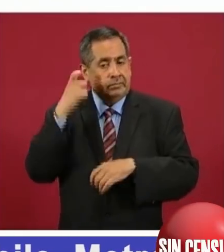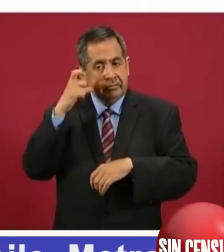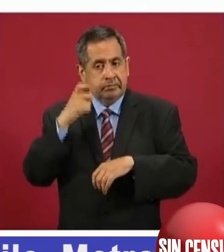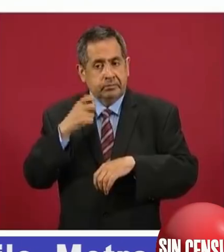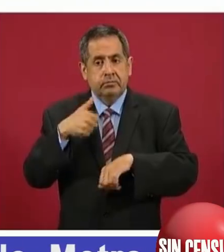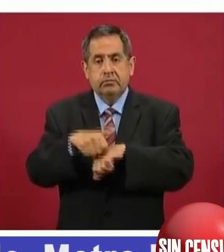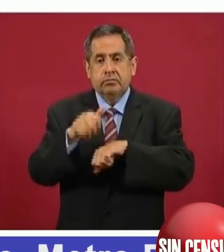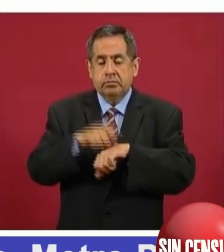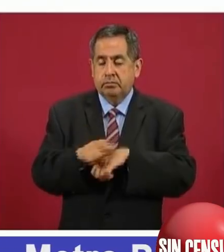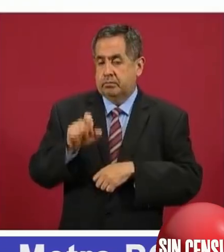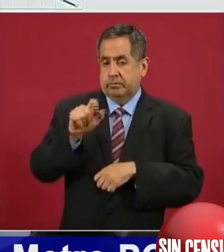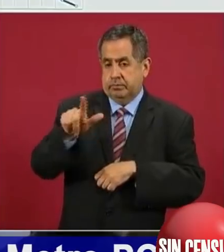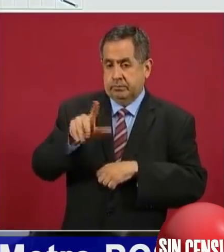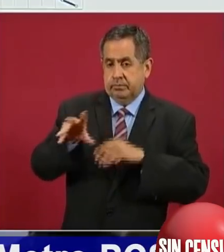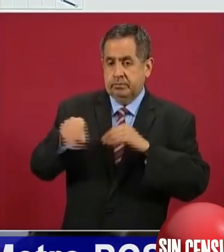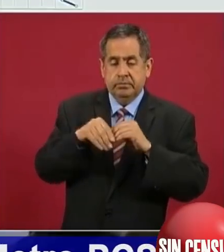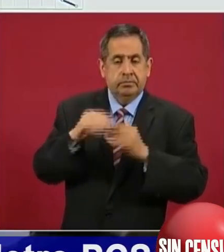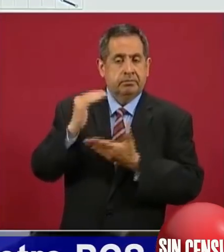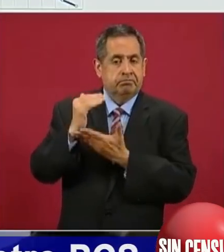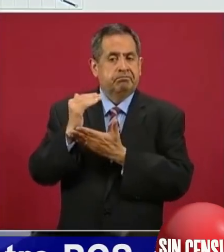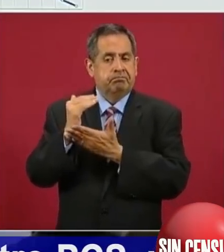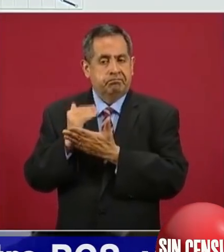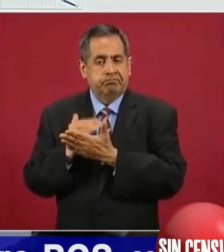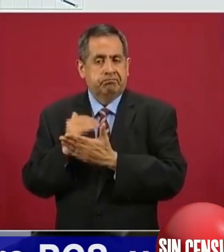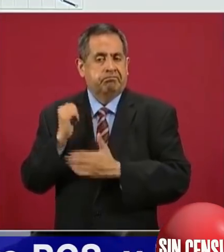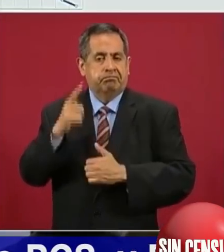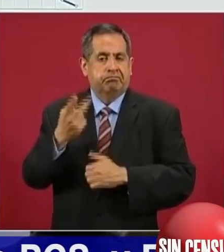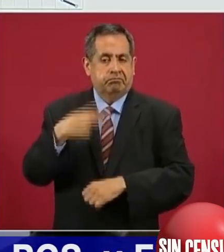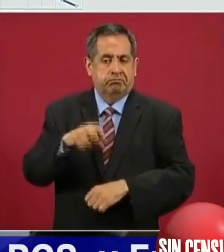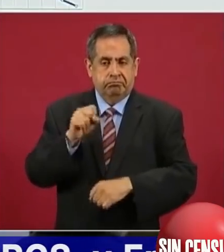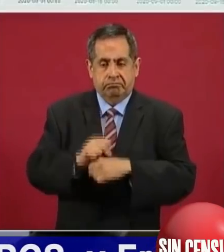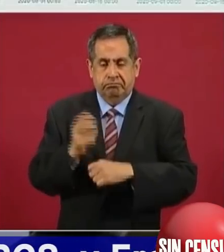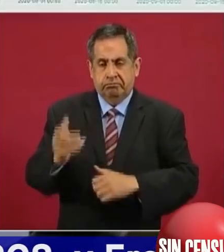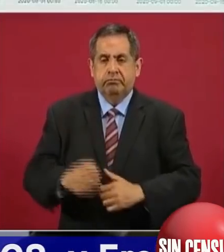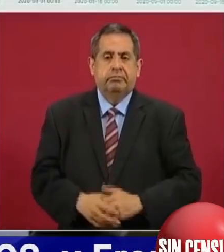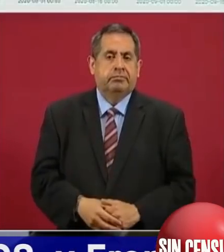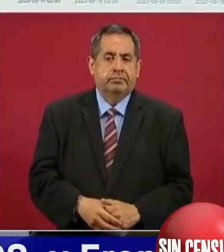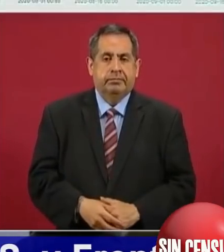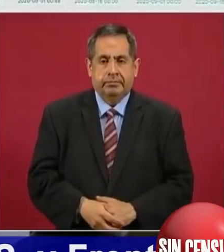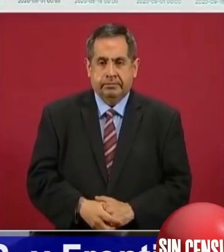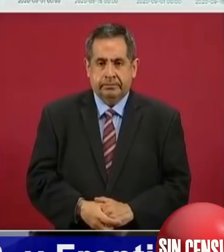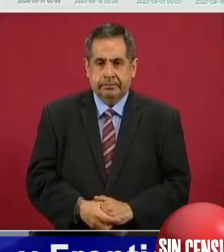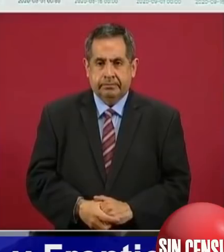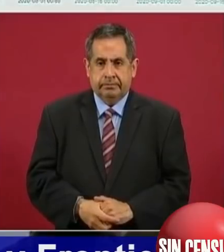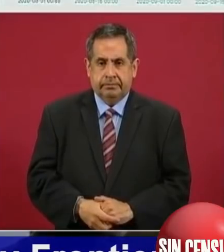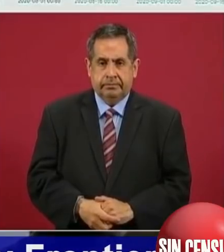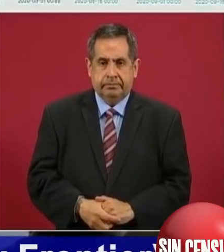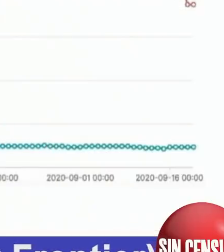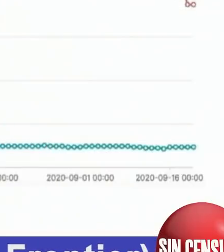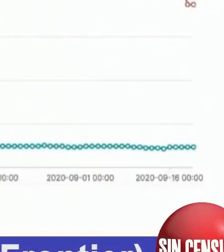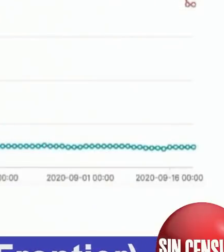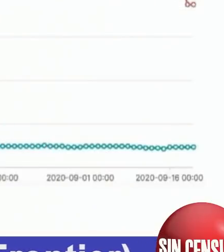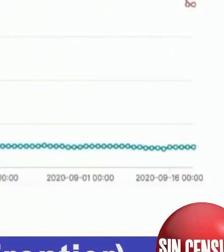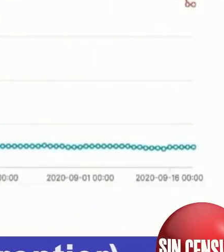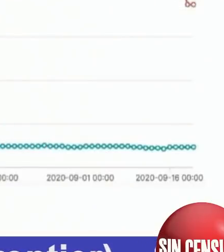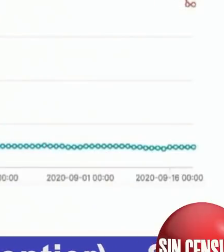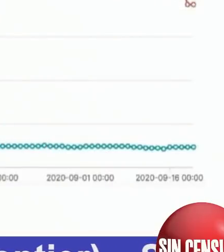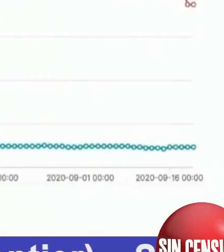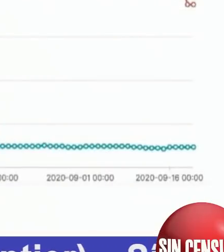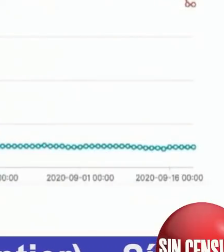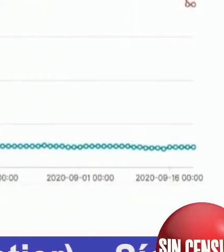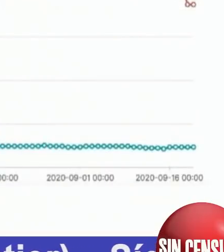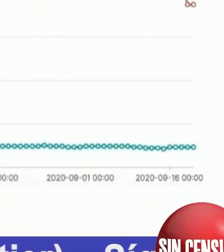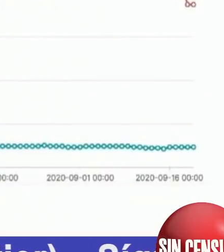se agrega a este patrón de reducción sostenida por al menos 2 semanas. La siguiente. Y lo que vemos es que a partir